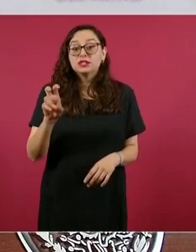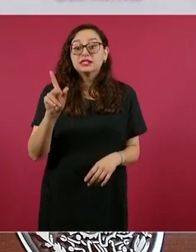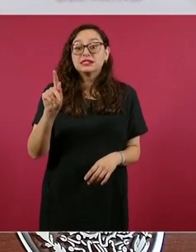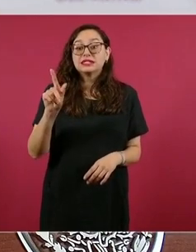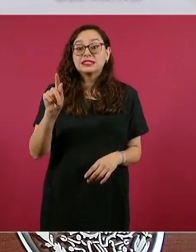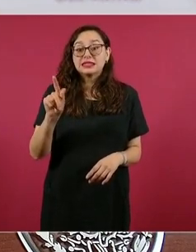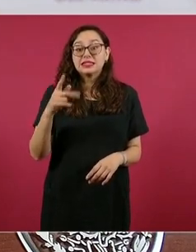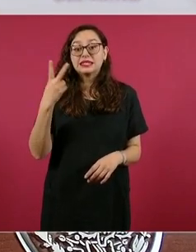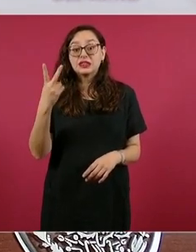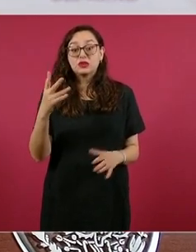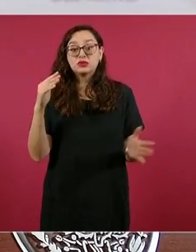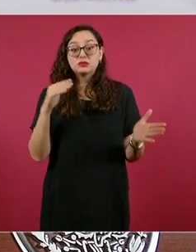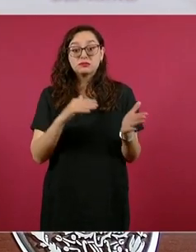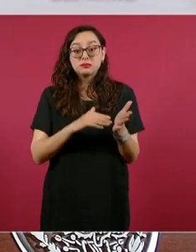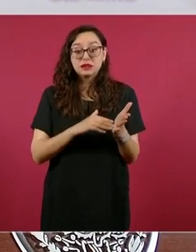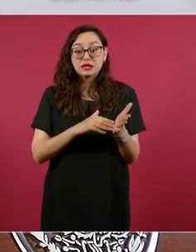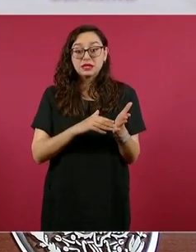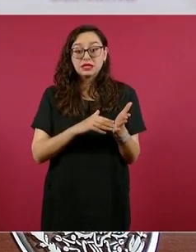272 mil